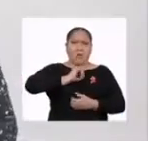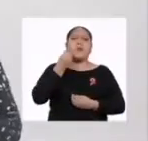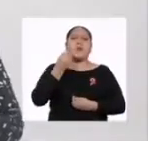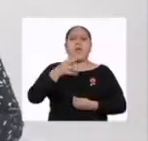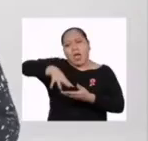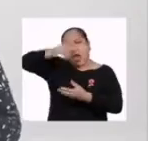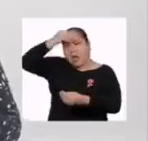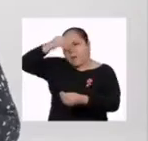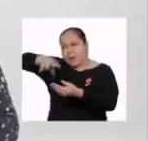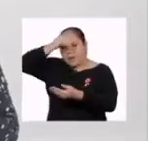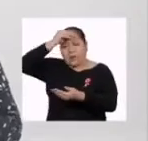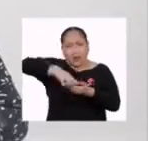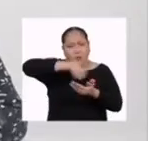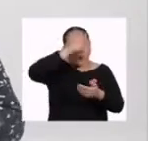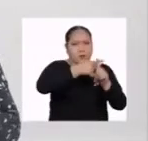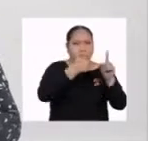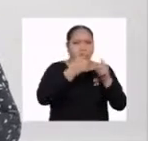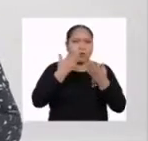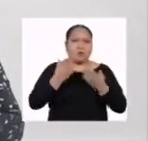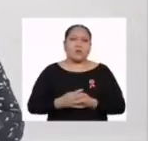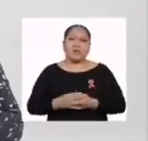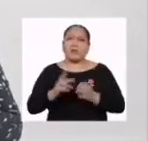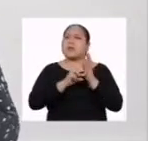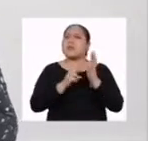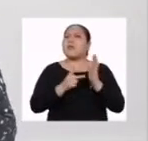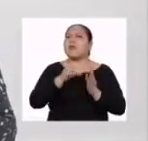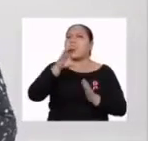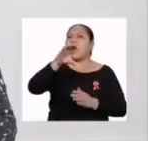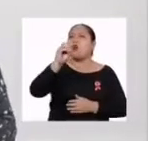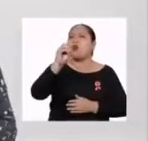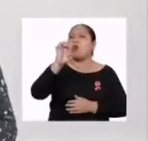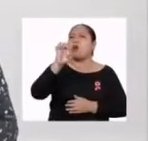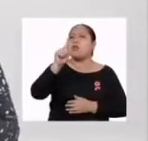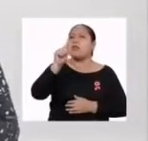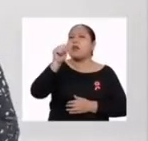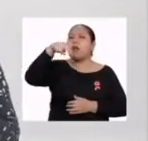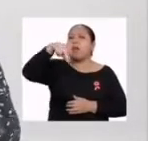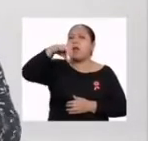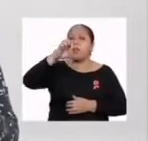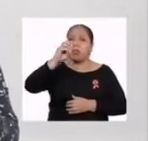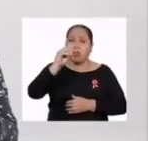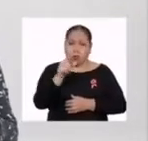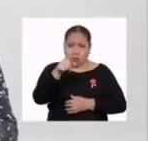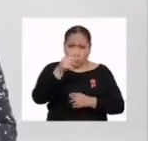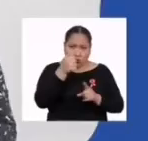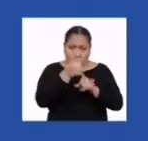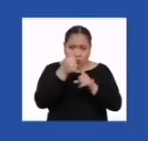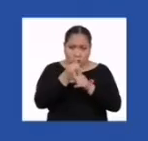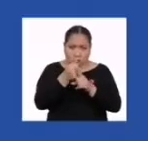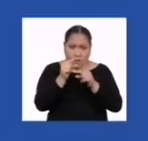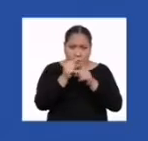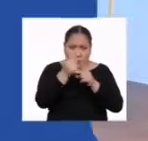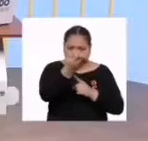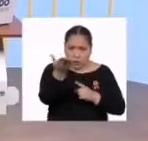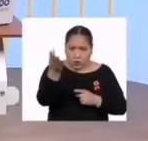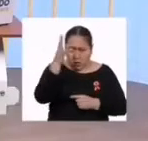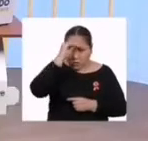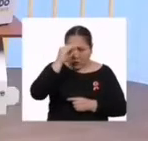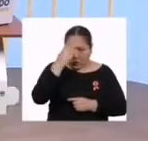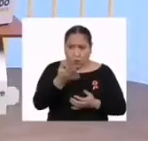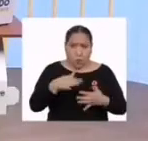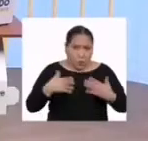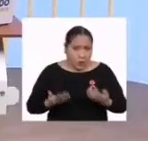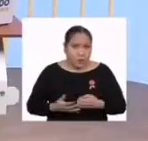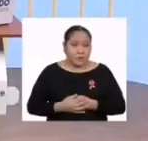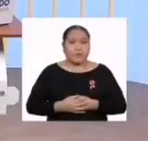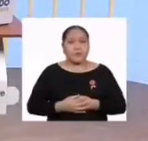poco. ¿Podrías definir coetáneo con tus propias palabras? ¿Lo pueden hacer chicas y chicos en casa? A